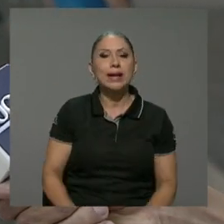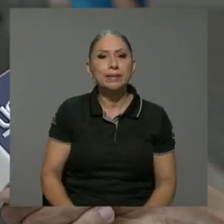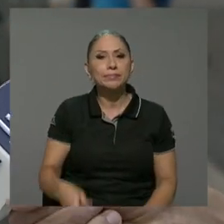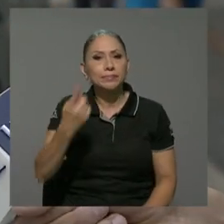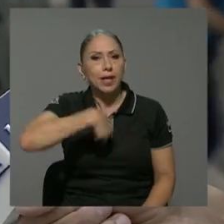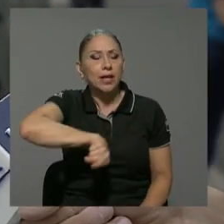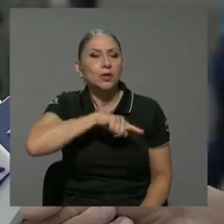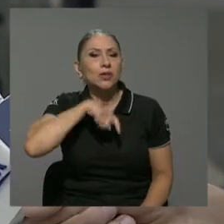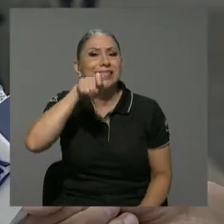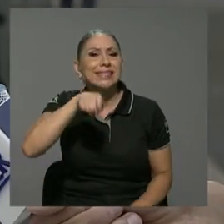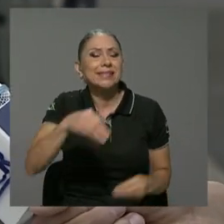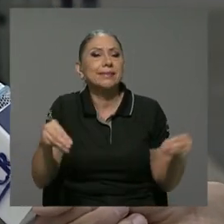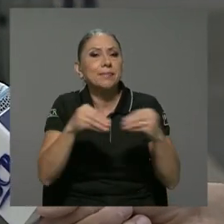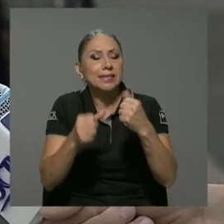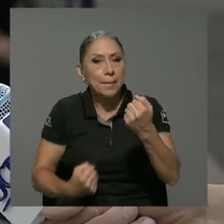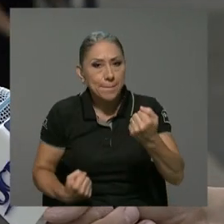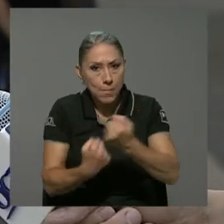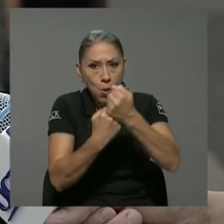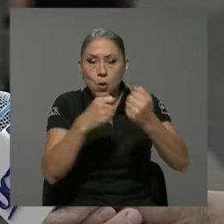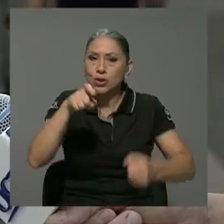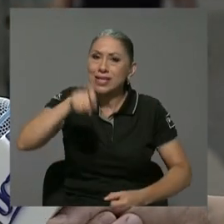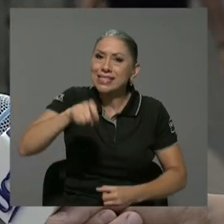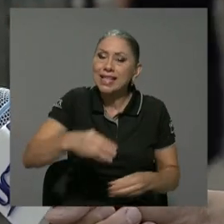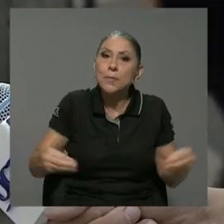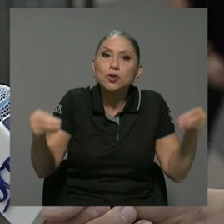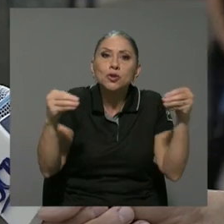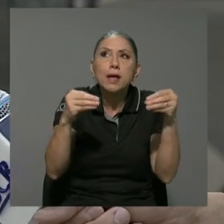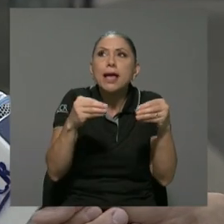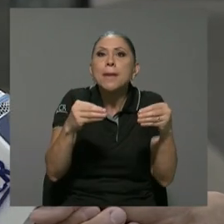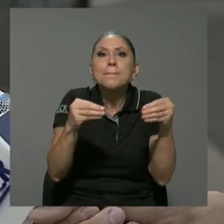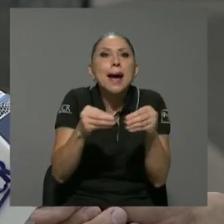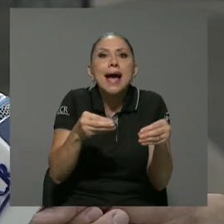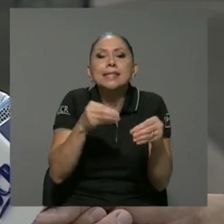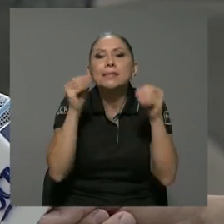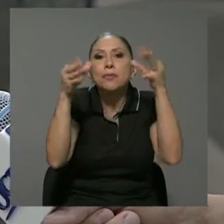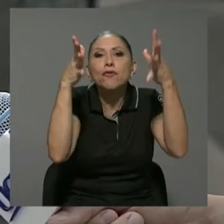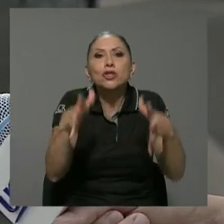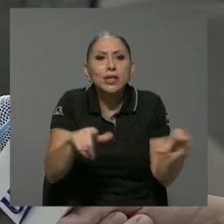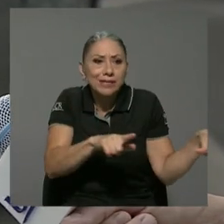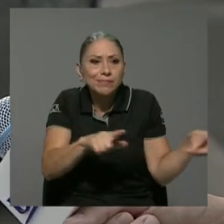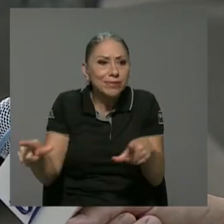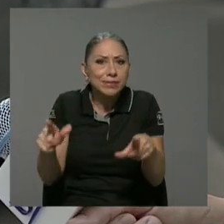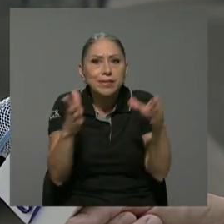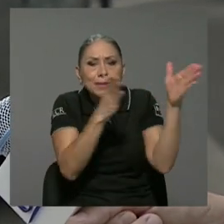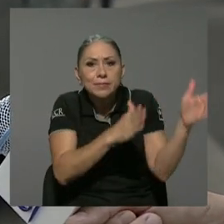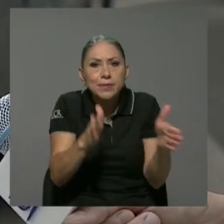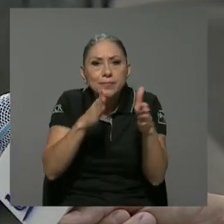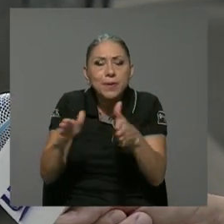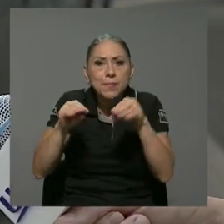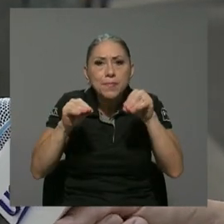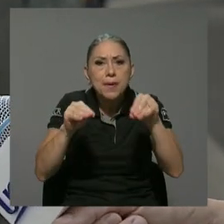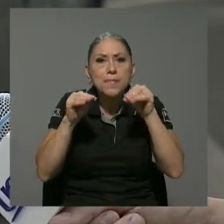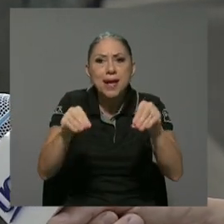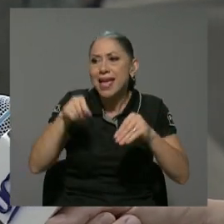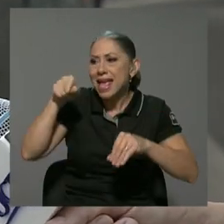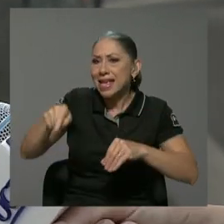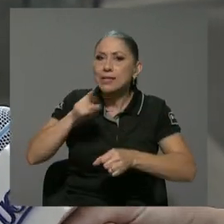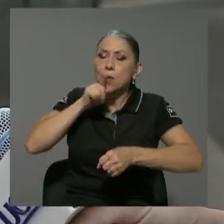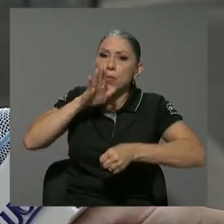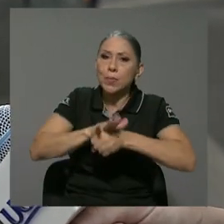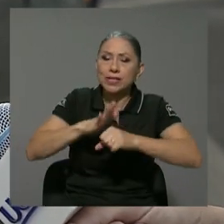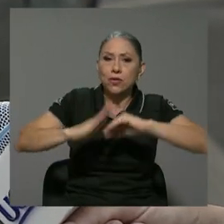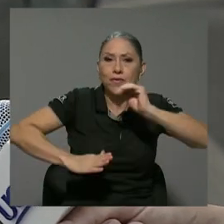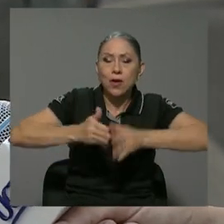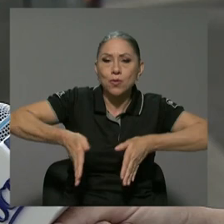Necesitamos un mayor apoyo, necesitamos una mejor formación docente y por lo tanto ese es el compromiso que la Facultad de Educación tiene de darle